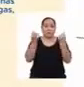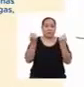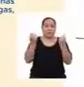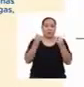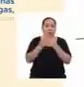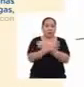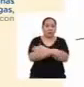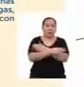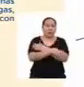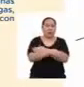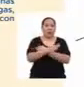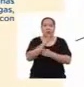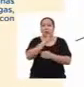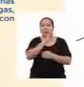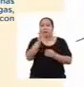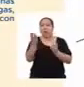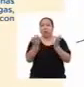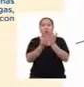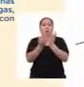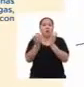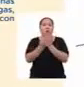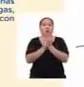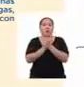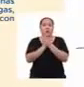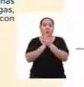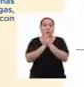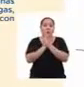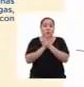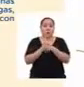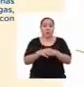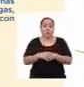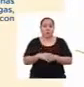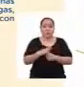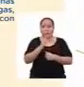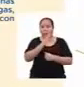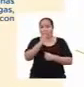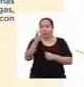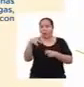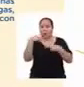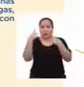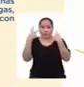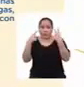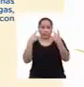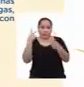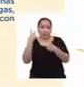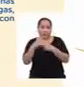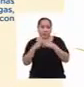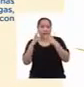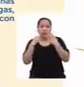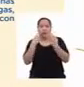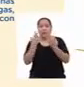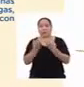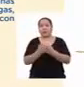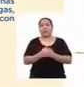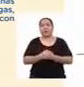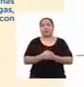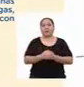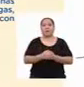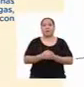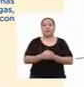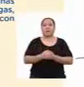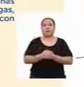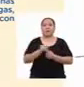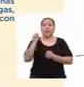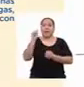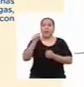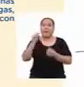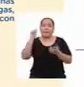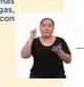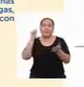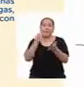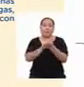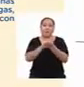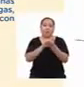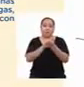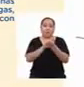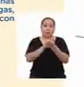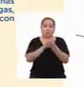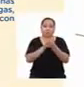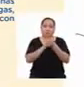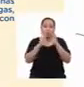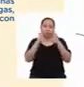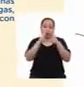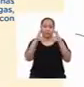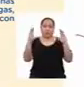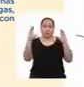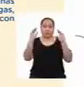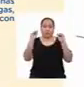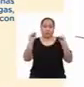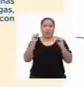cumpleaños, ir al colegio con nuestros compañeros, ir a visitar a nuestras familias. Aquí cerraría la idea con un punto